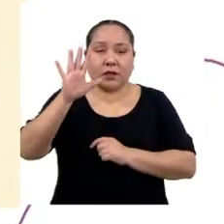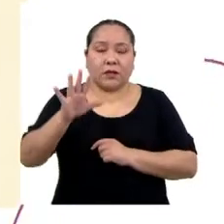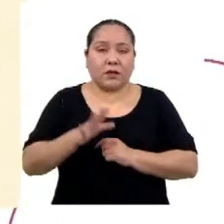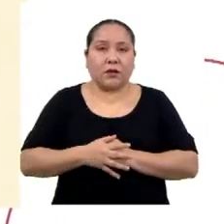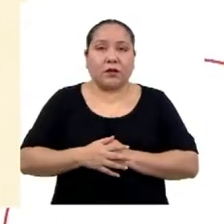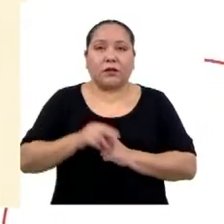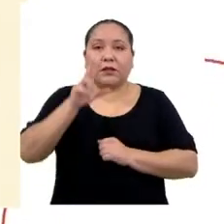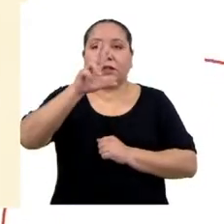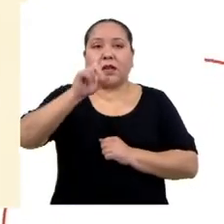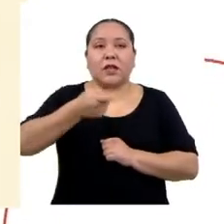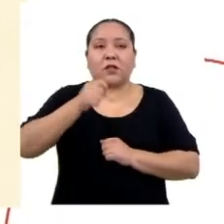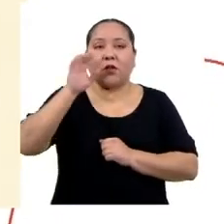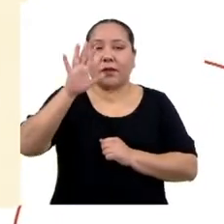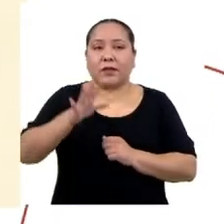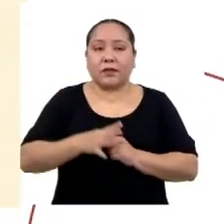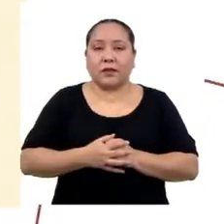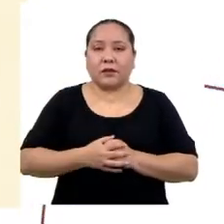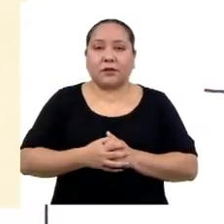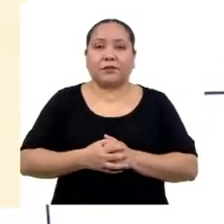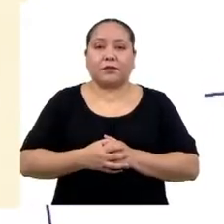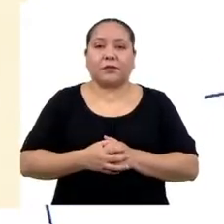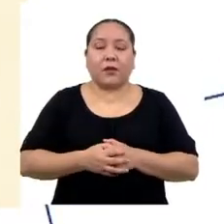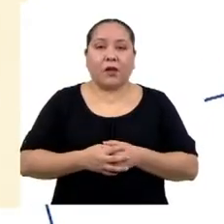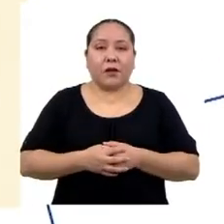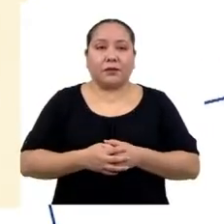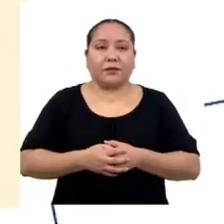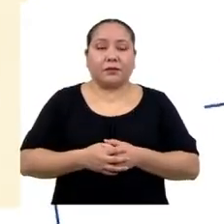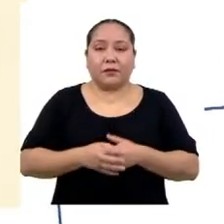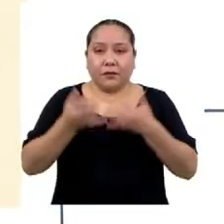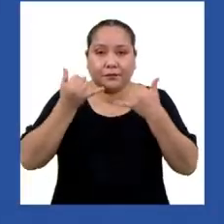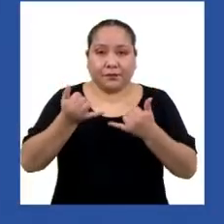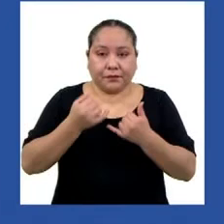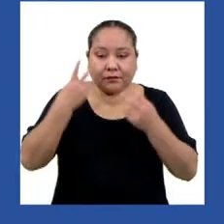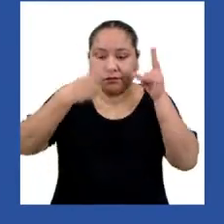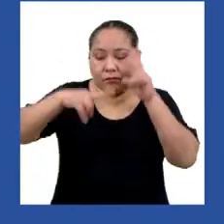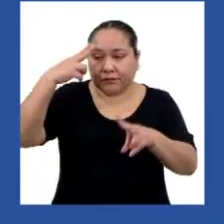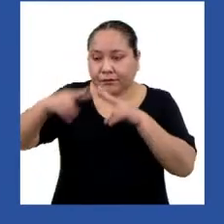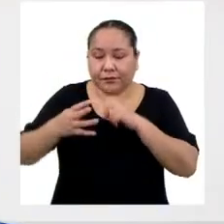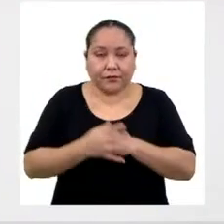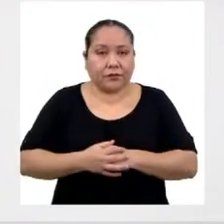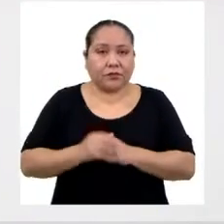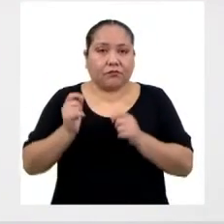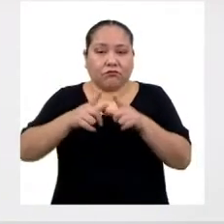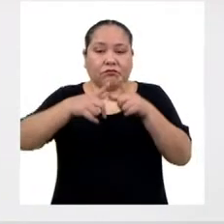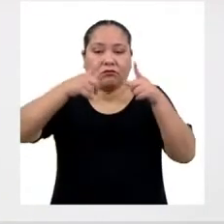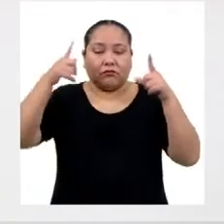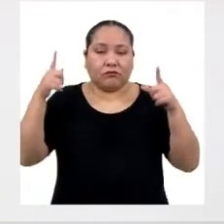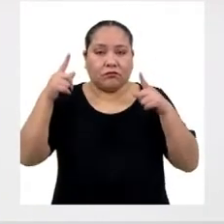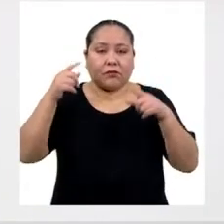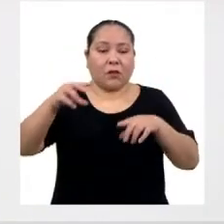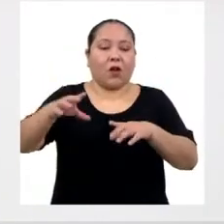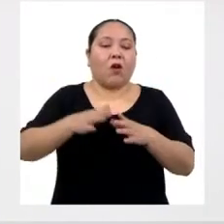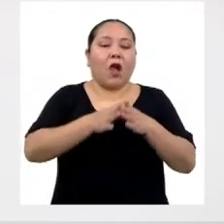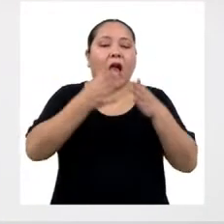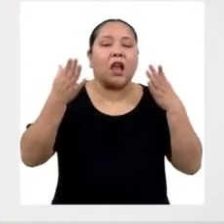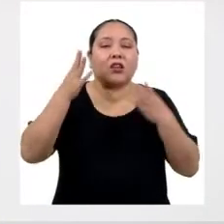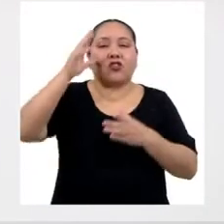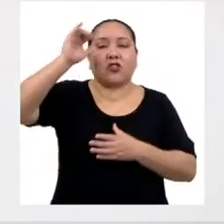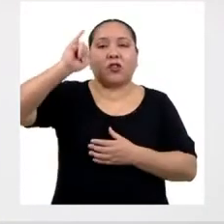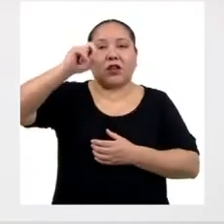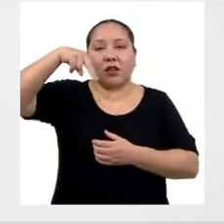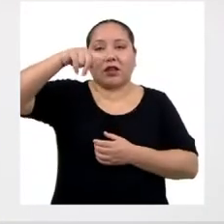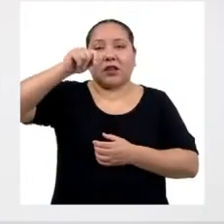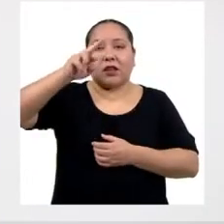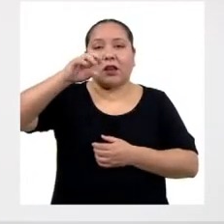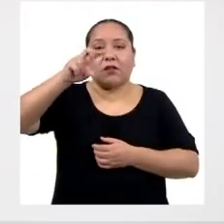resulta 3,5. Ahora nos toca calcular la amplitud o ancho de intervalo, que